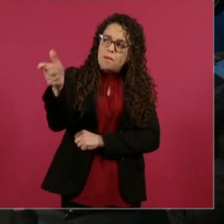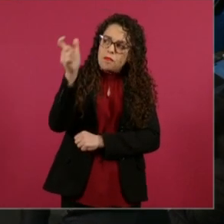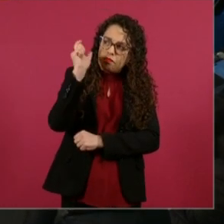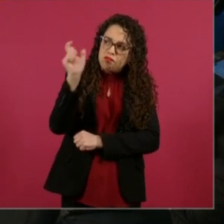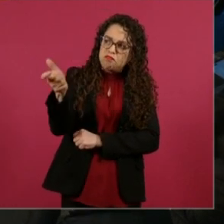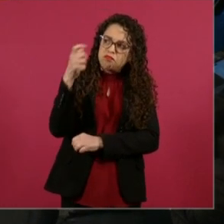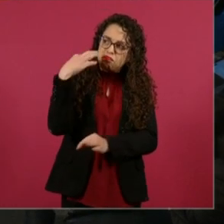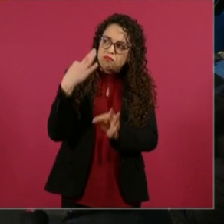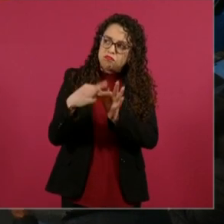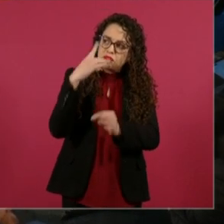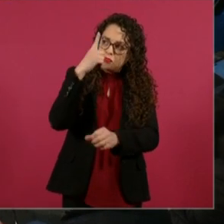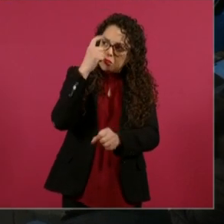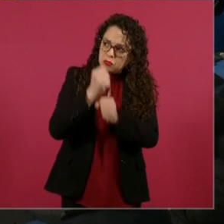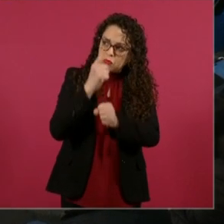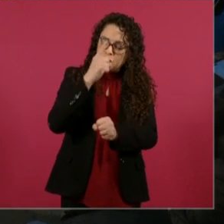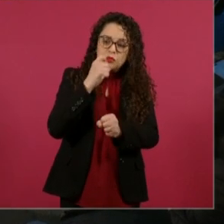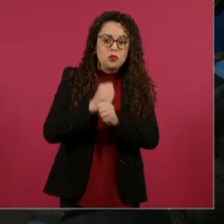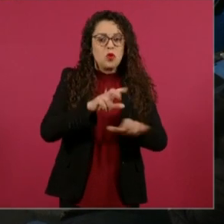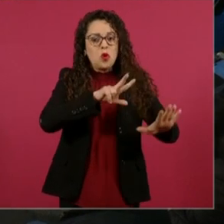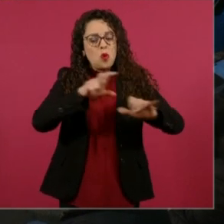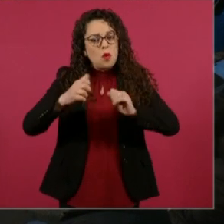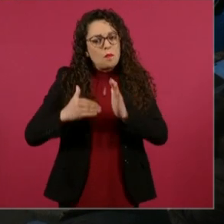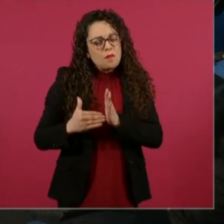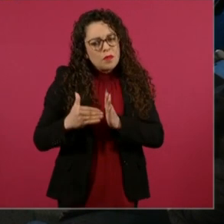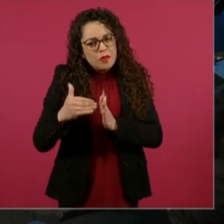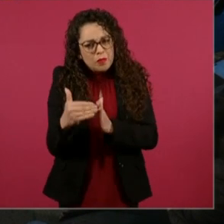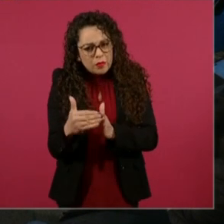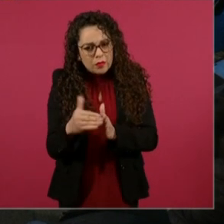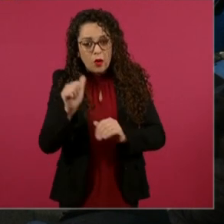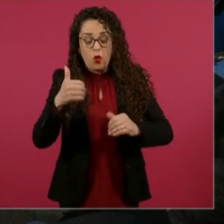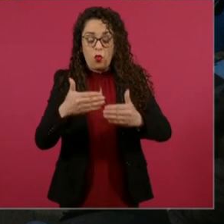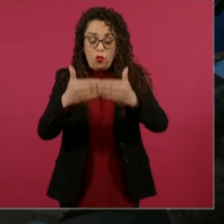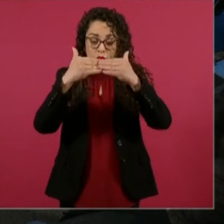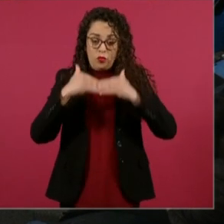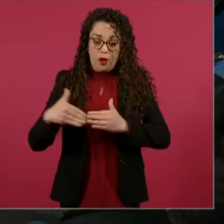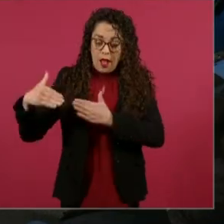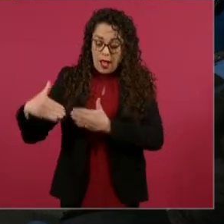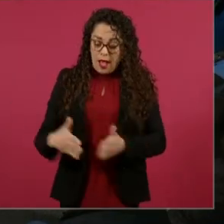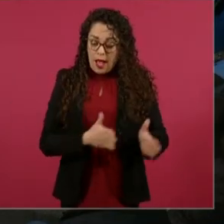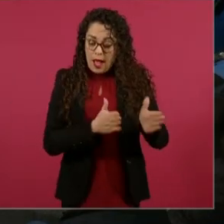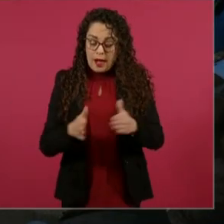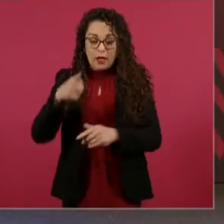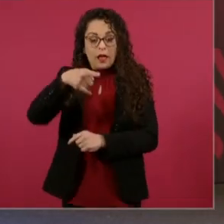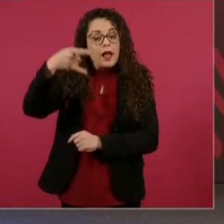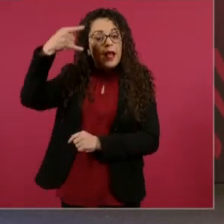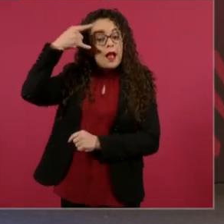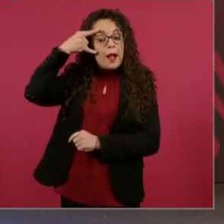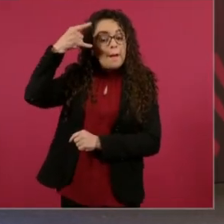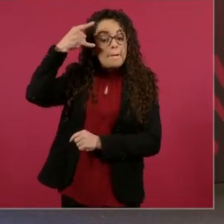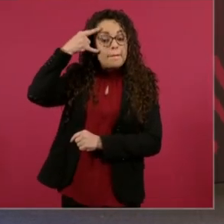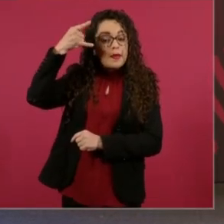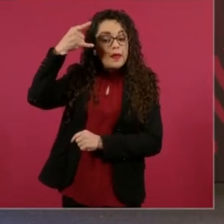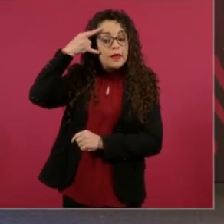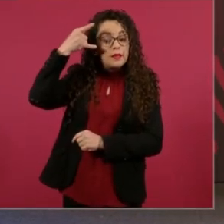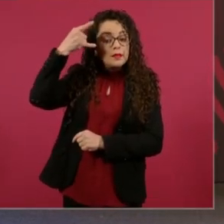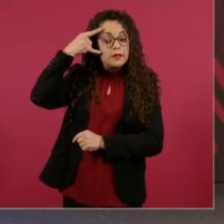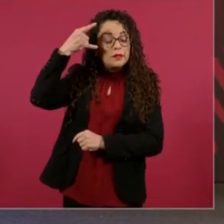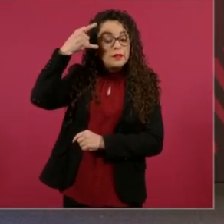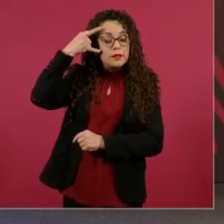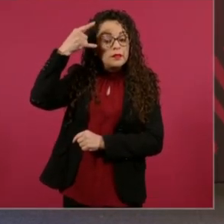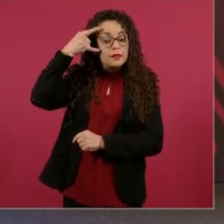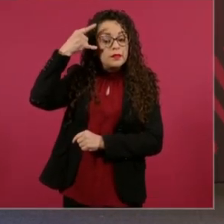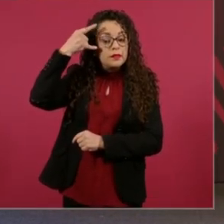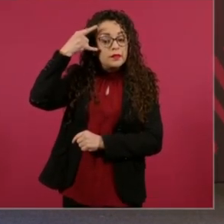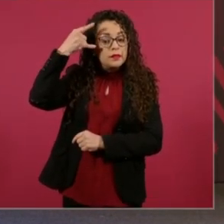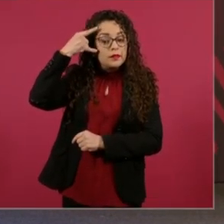millones. Esta otra carretera de Campeche, ¿dónde está Campeche? Por aquí, ¿verdad? Aquí está, San Francisco